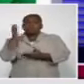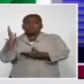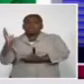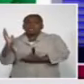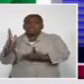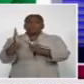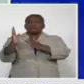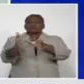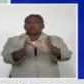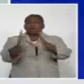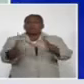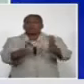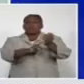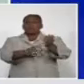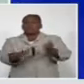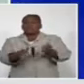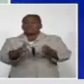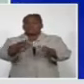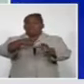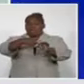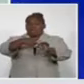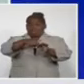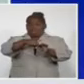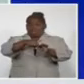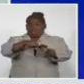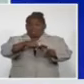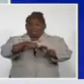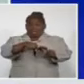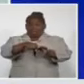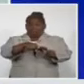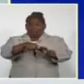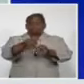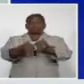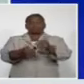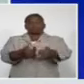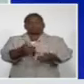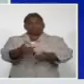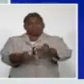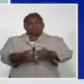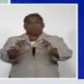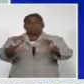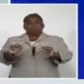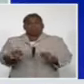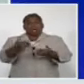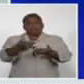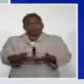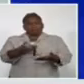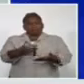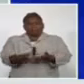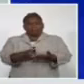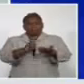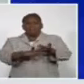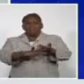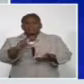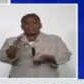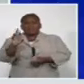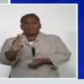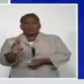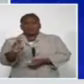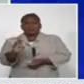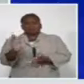de la juventud, aunque también tenemos que decir que se procesaron pocas muestras, pero no diagnostica